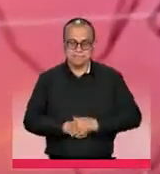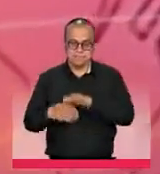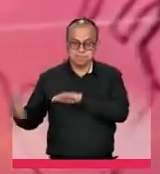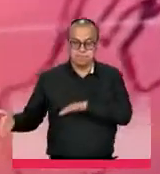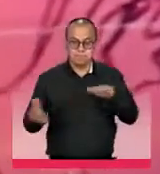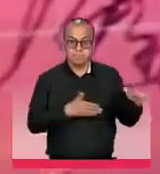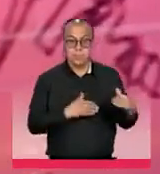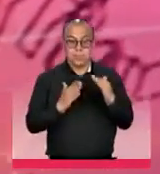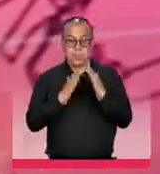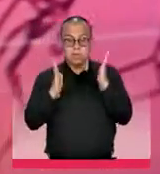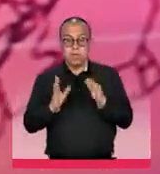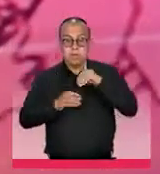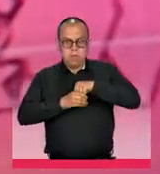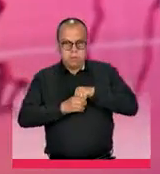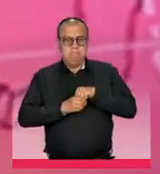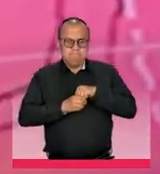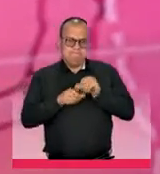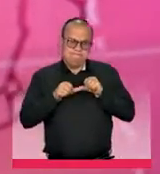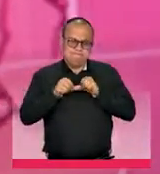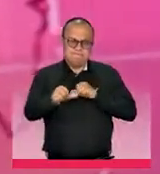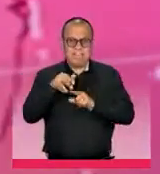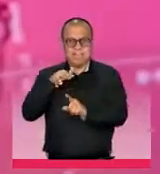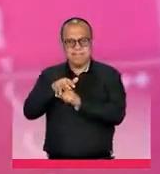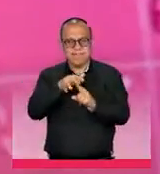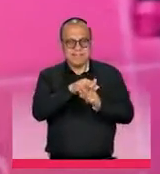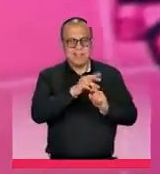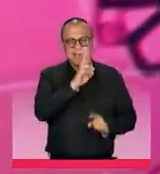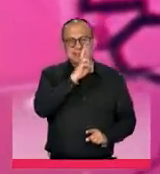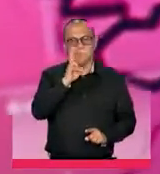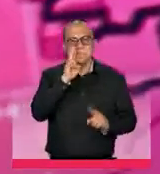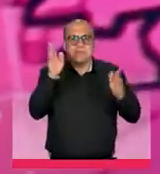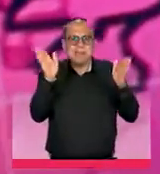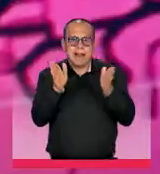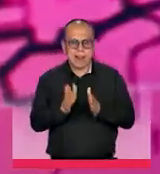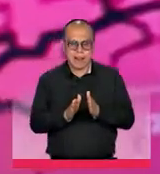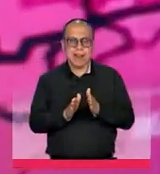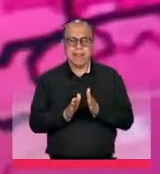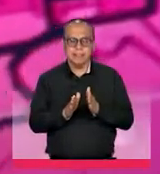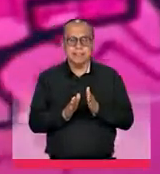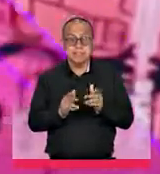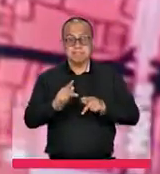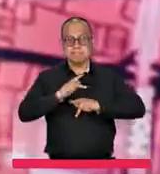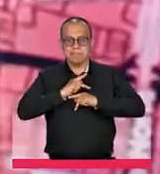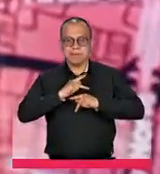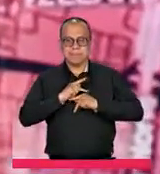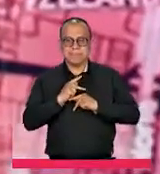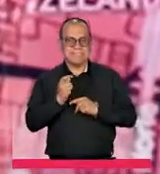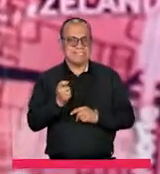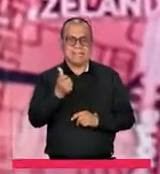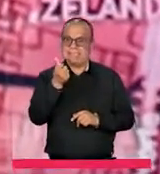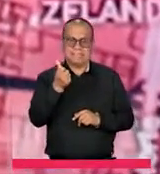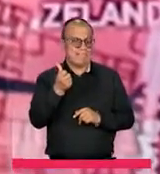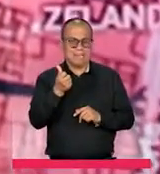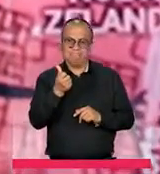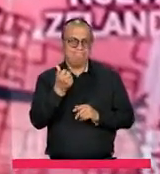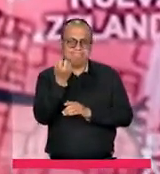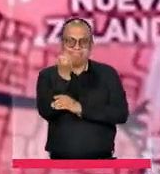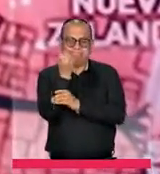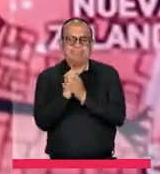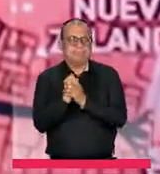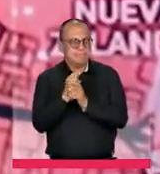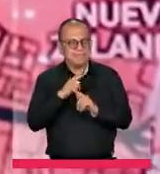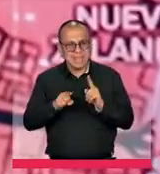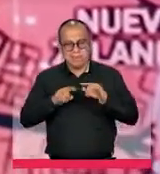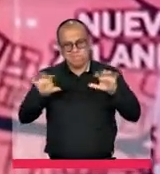El confinamiento ha afectado gravemente a los pequeños restaurantes de la ciudad. Sus propietarios están casi en la ruina, pero no dejan